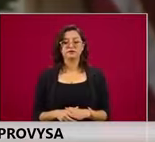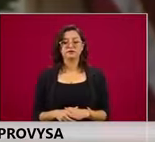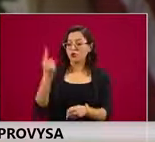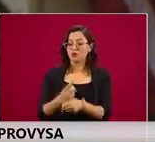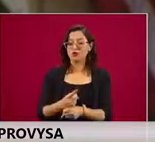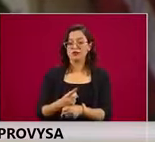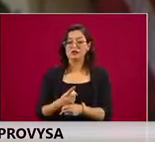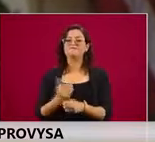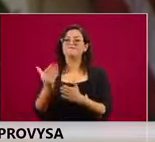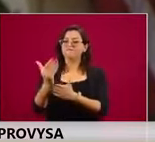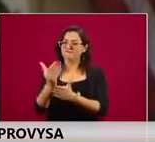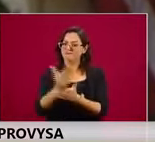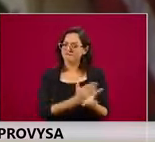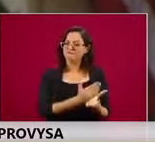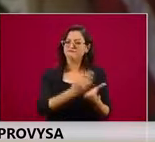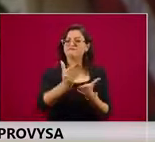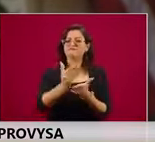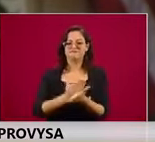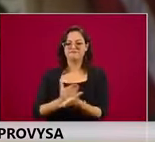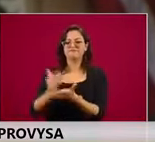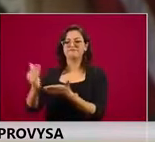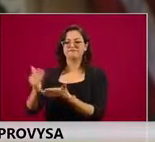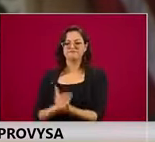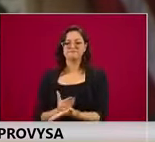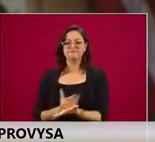en ese discurso allá en los Estados Unidos.